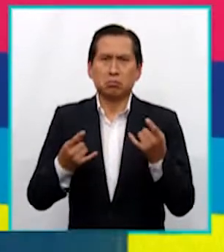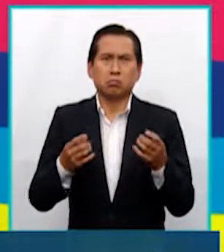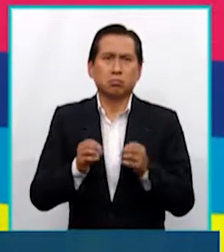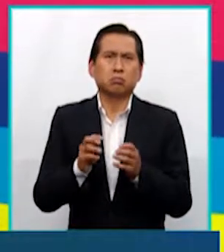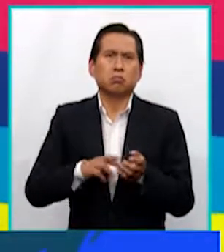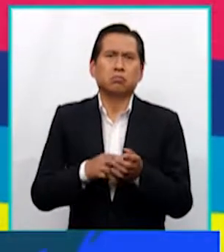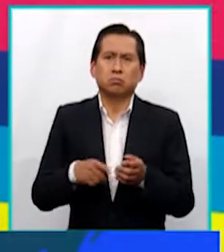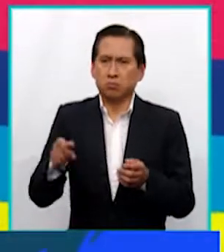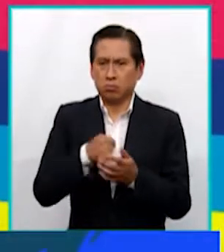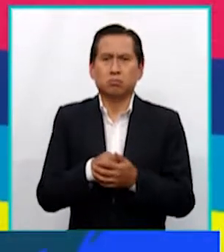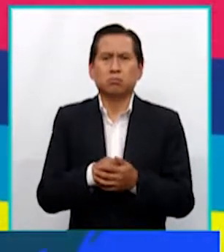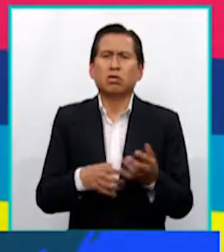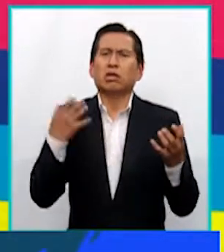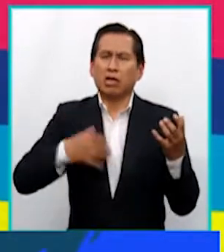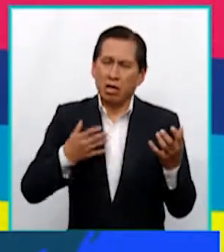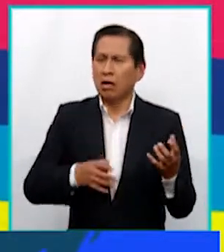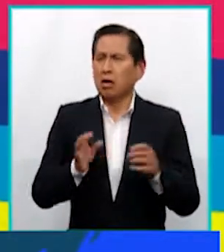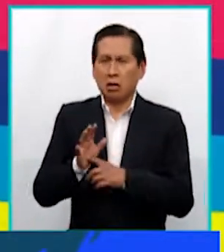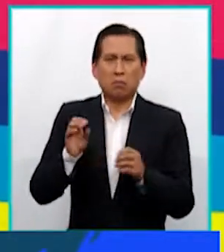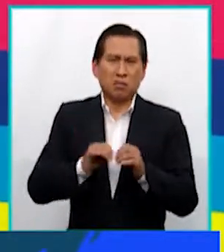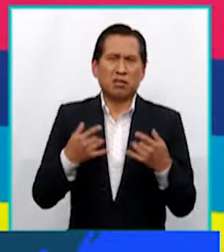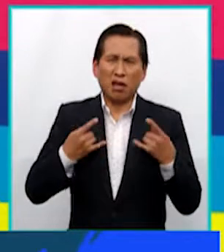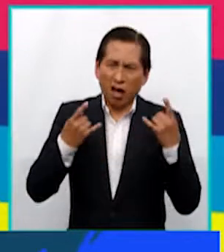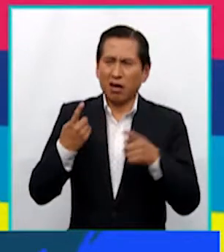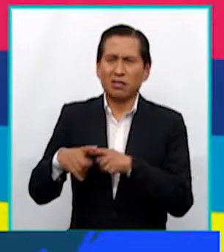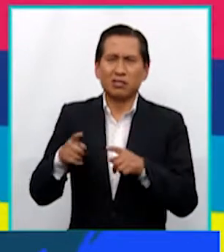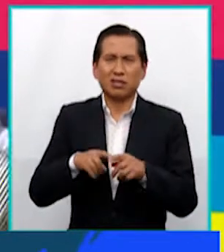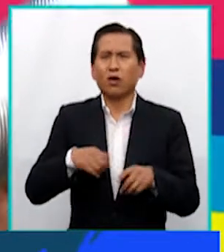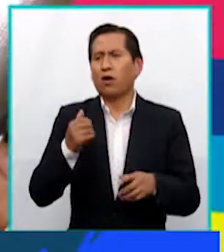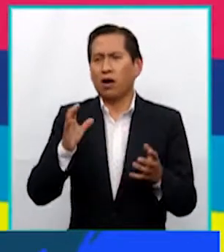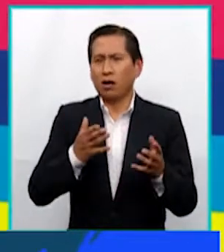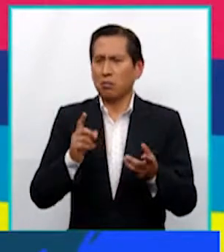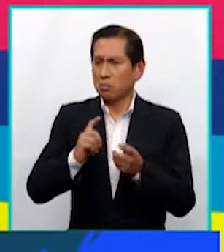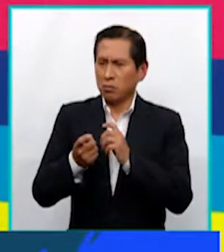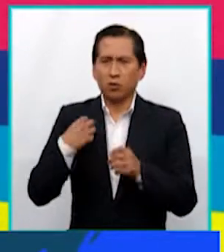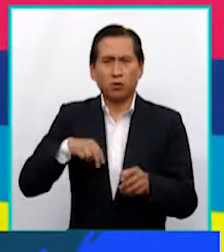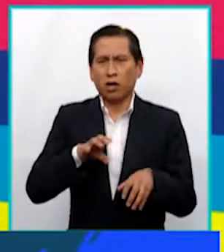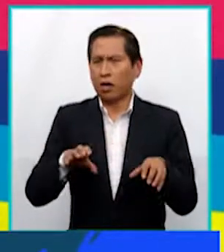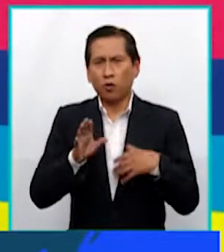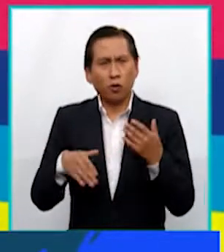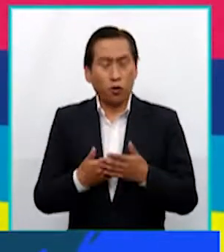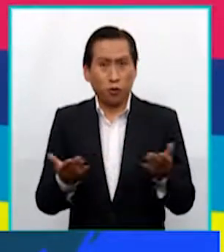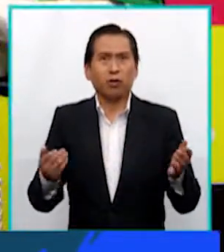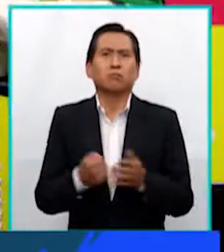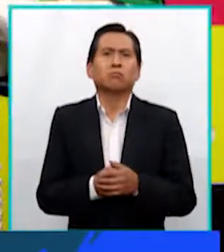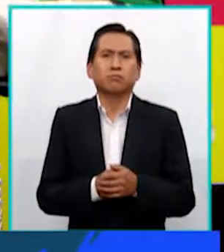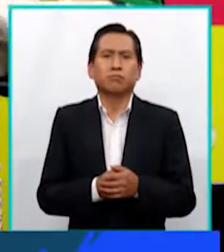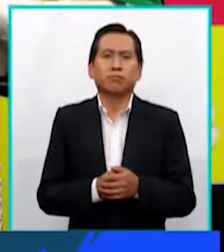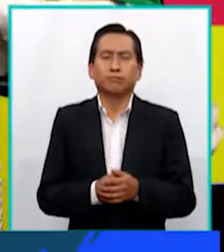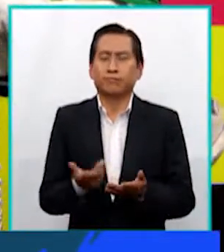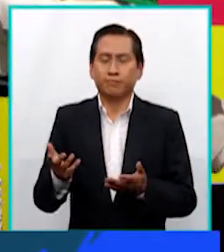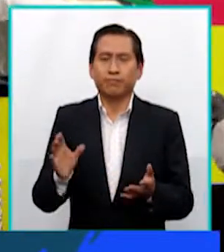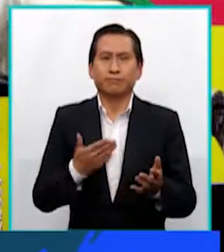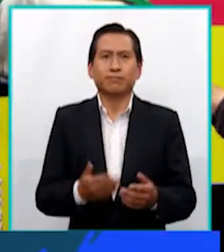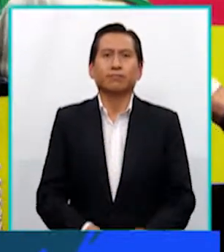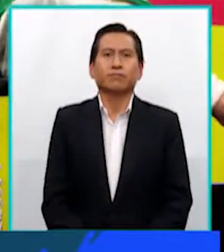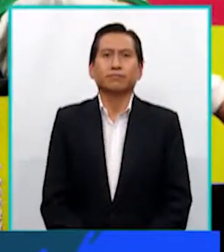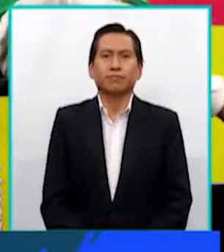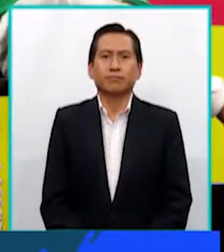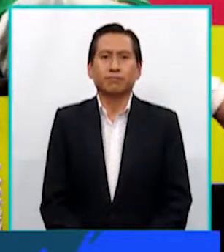Oops, I did it again. Y también nosotros hacemos de todo, ¿no? Hacemos mamá.